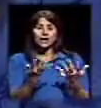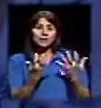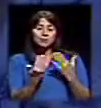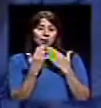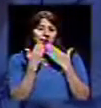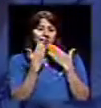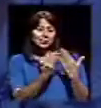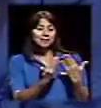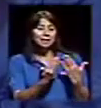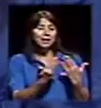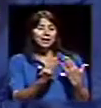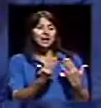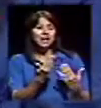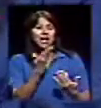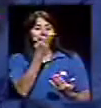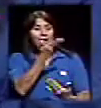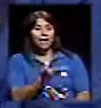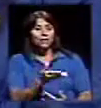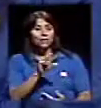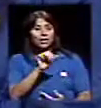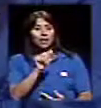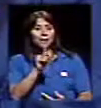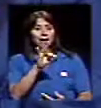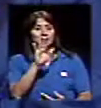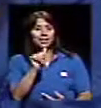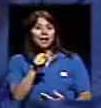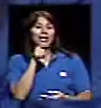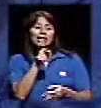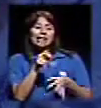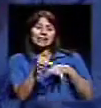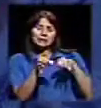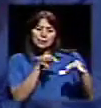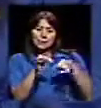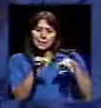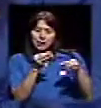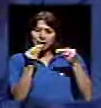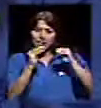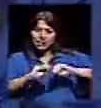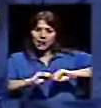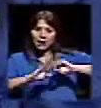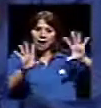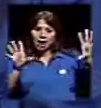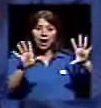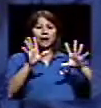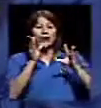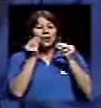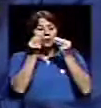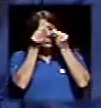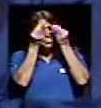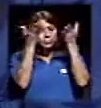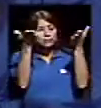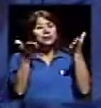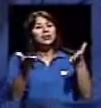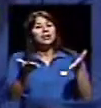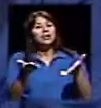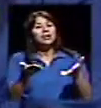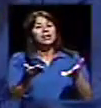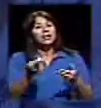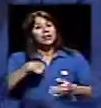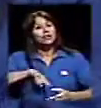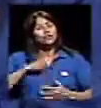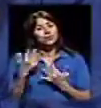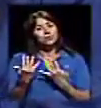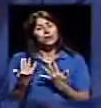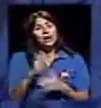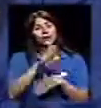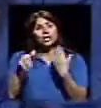agradecerle a doña Marta esta clara y informada explicación que esperamos que todos